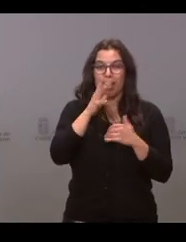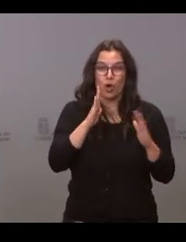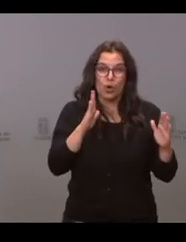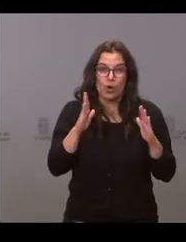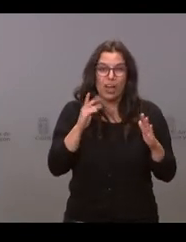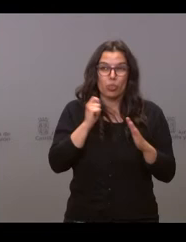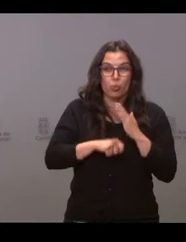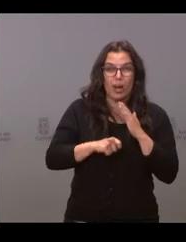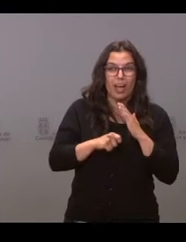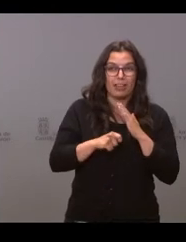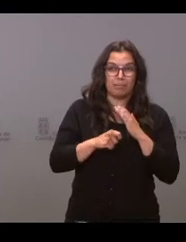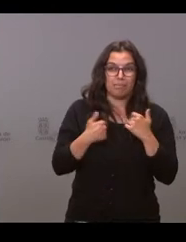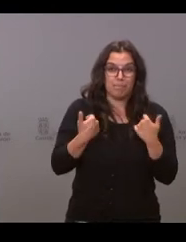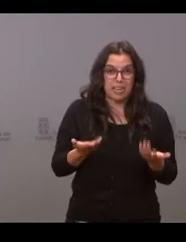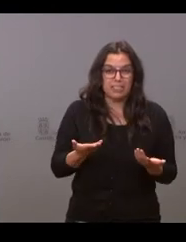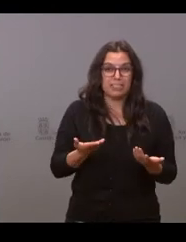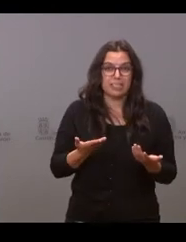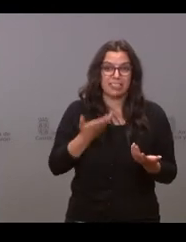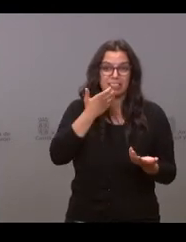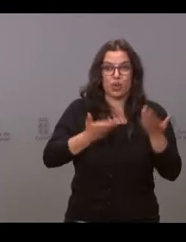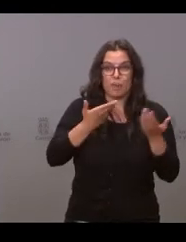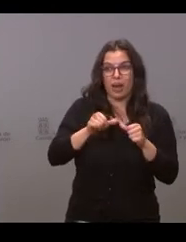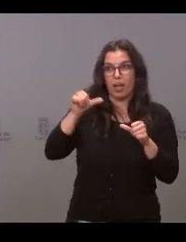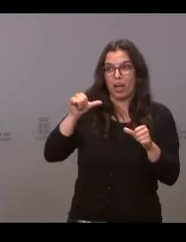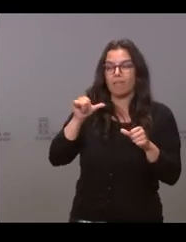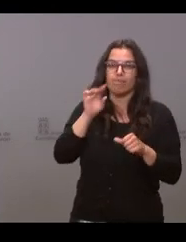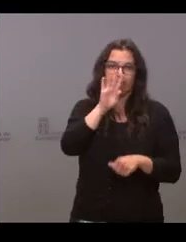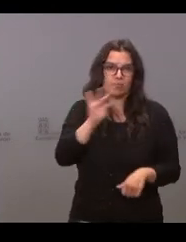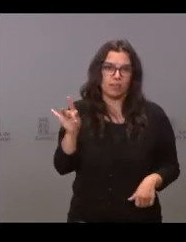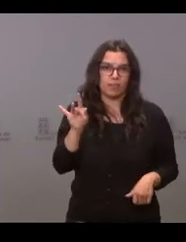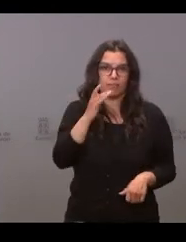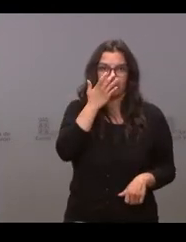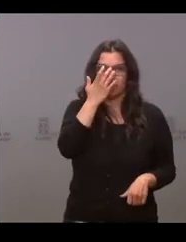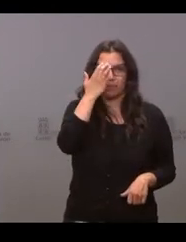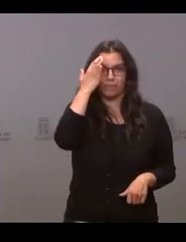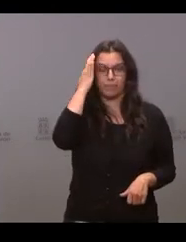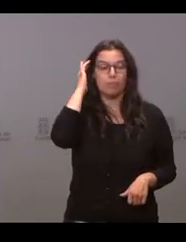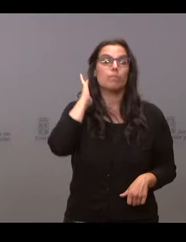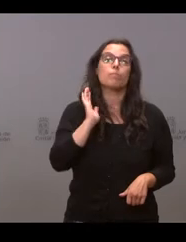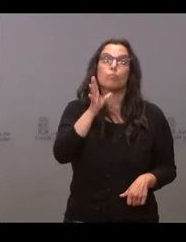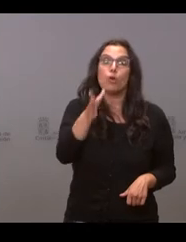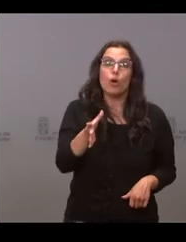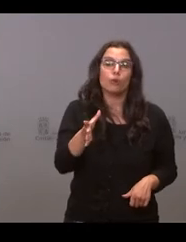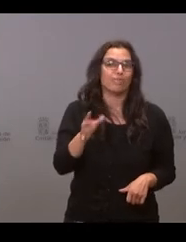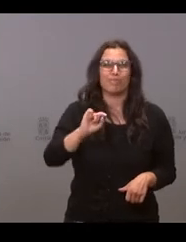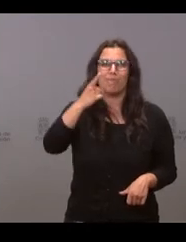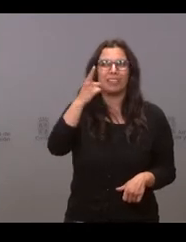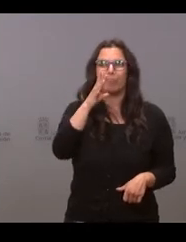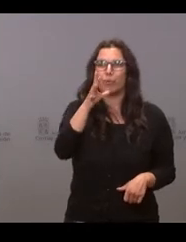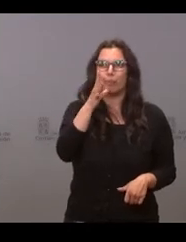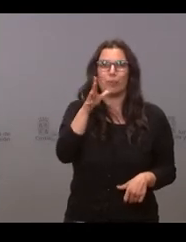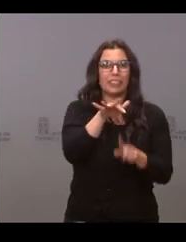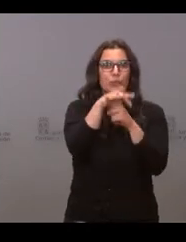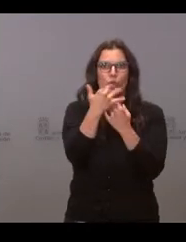más duras que las anteriores sí pero motivado principalmente por la situación de